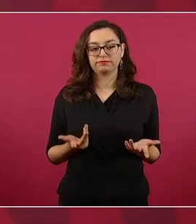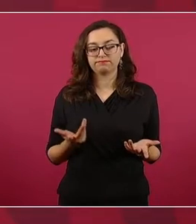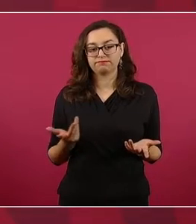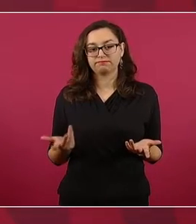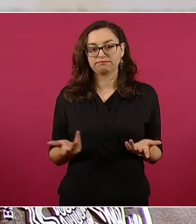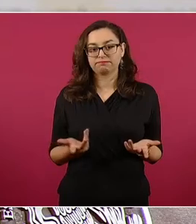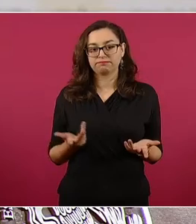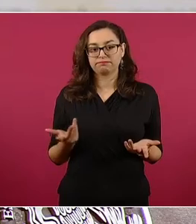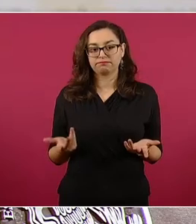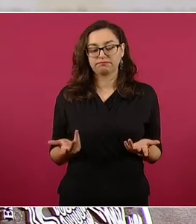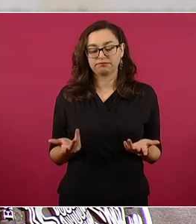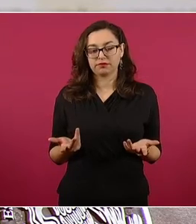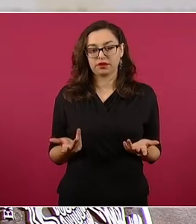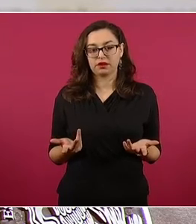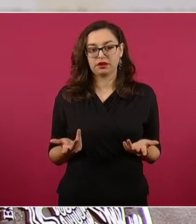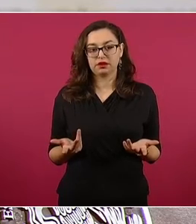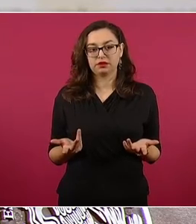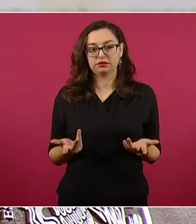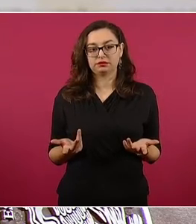a comprar